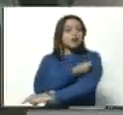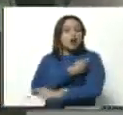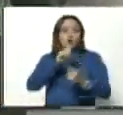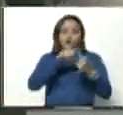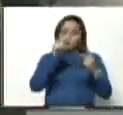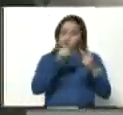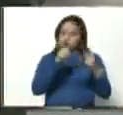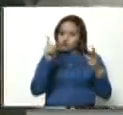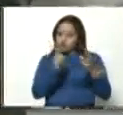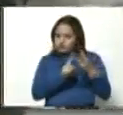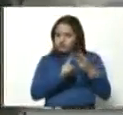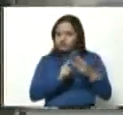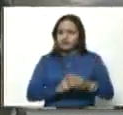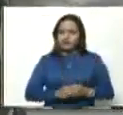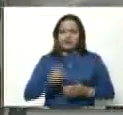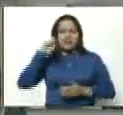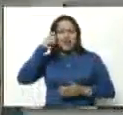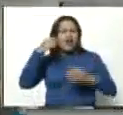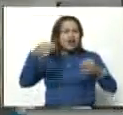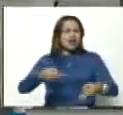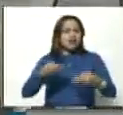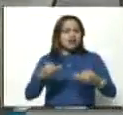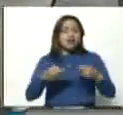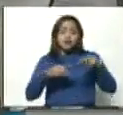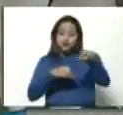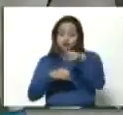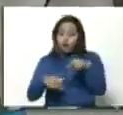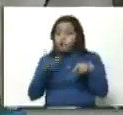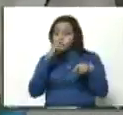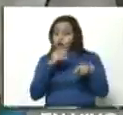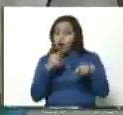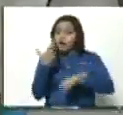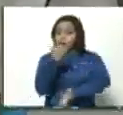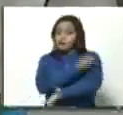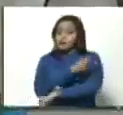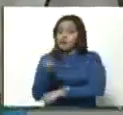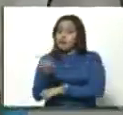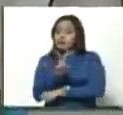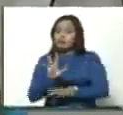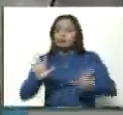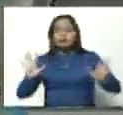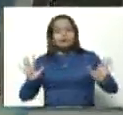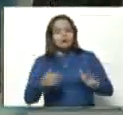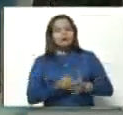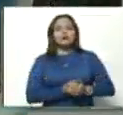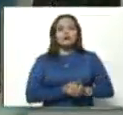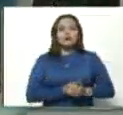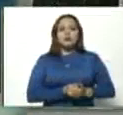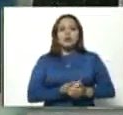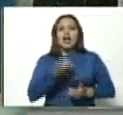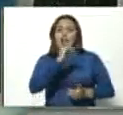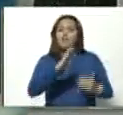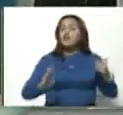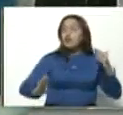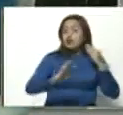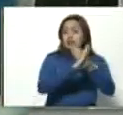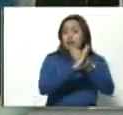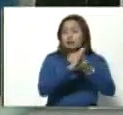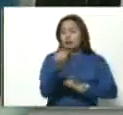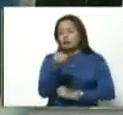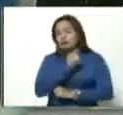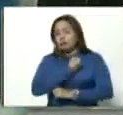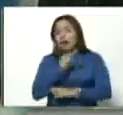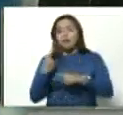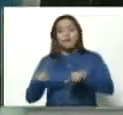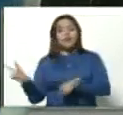Recordar siempre, a quien no se haya vacunado en Venezuela, mire, a pesar del terrible bloqueo criminal, en